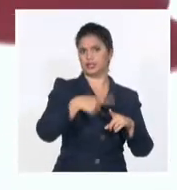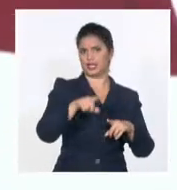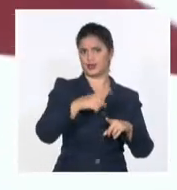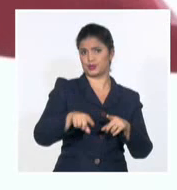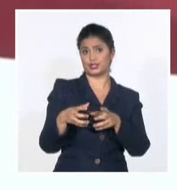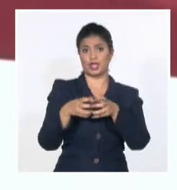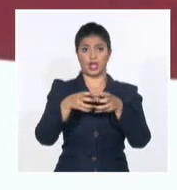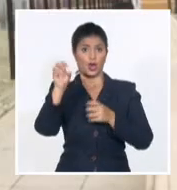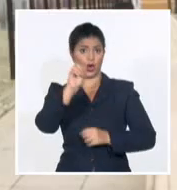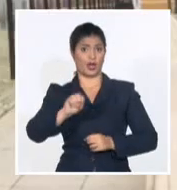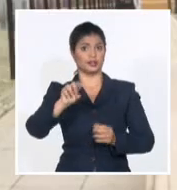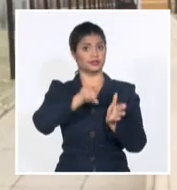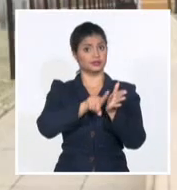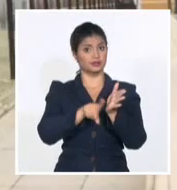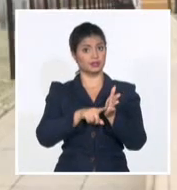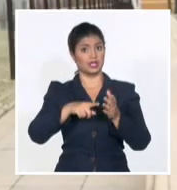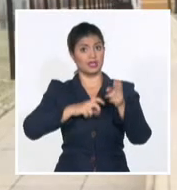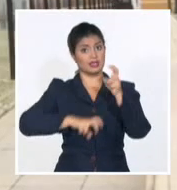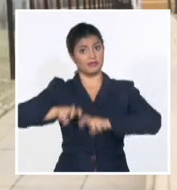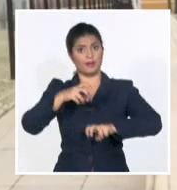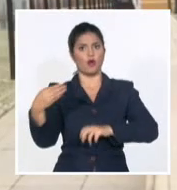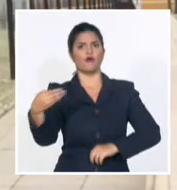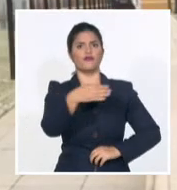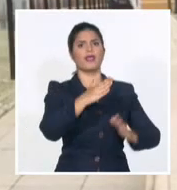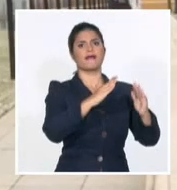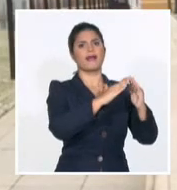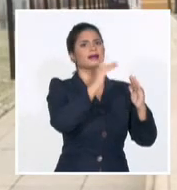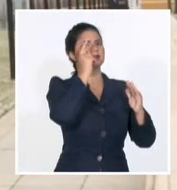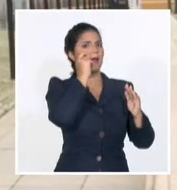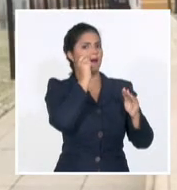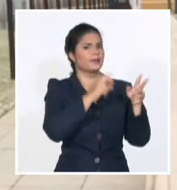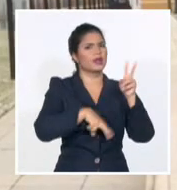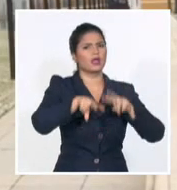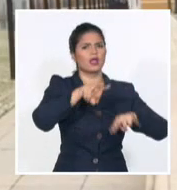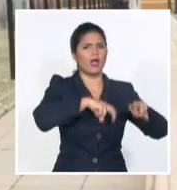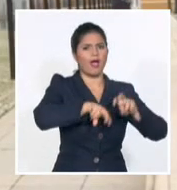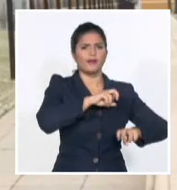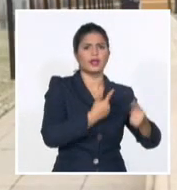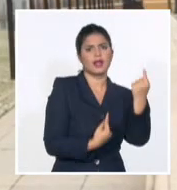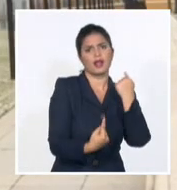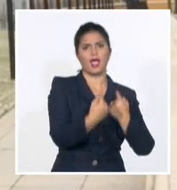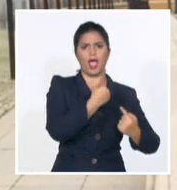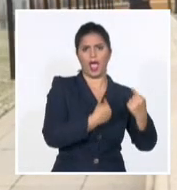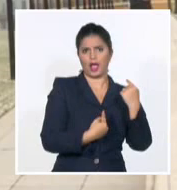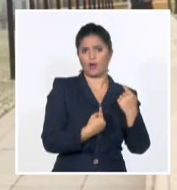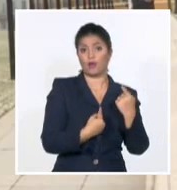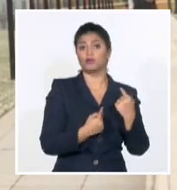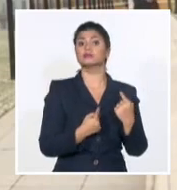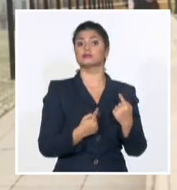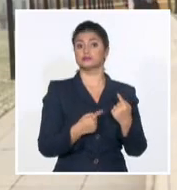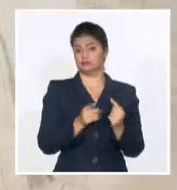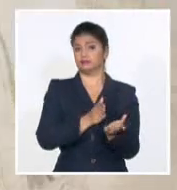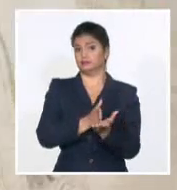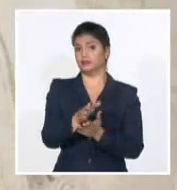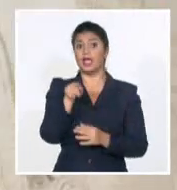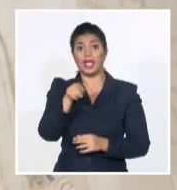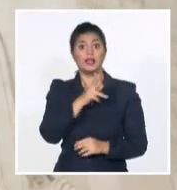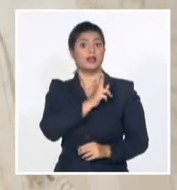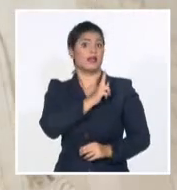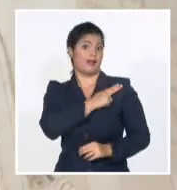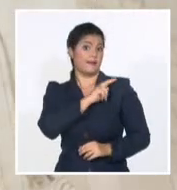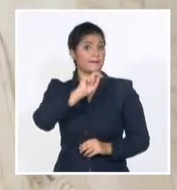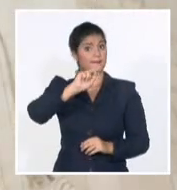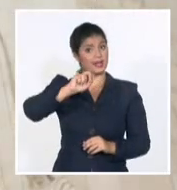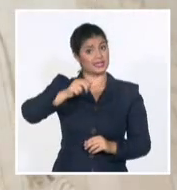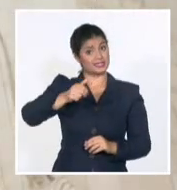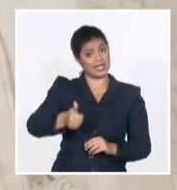registro a la residencia del jefe de gobierno. También detuvieron a su jefe de gabinete. António Costa gobernaba Portugal desde noviembre de 2015